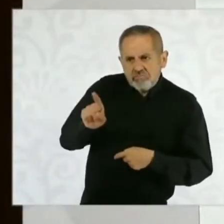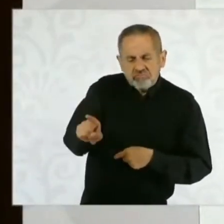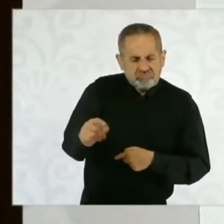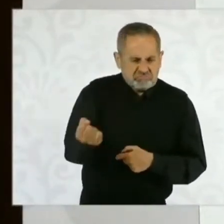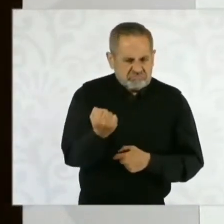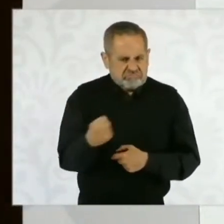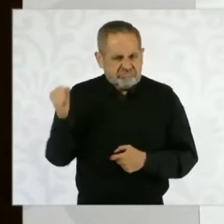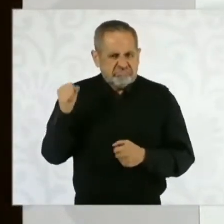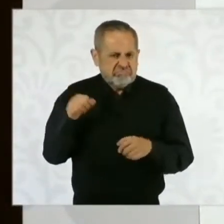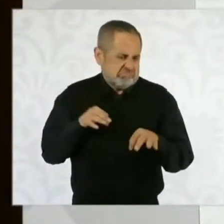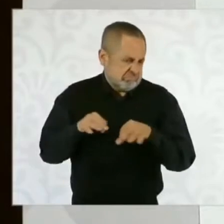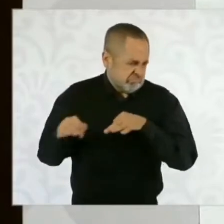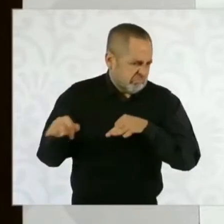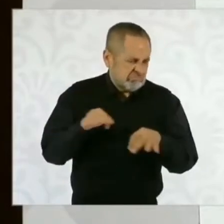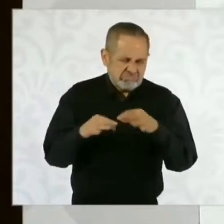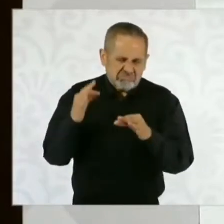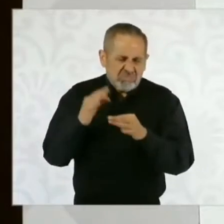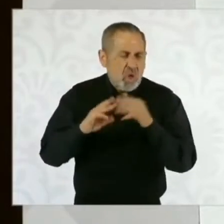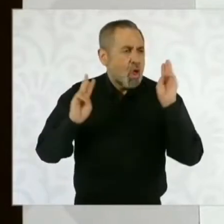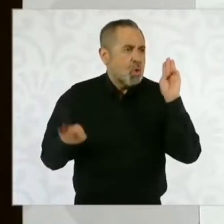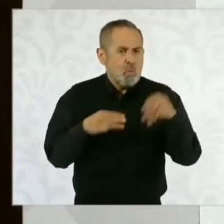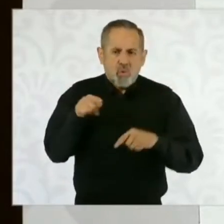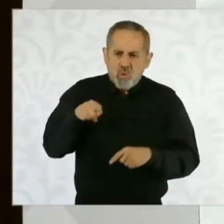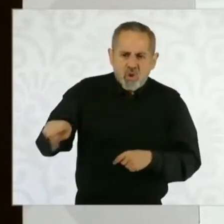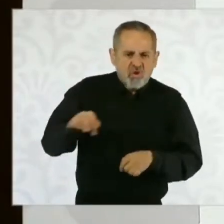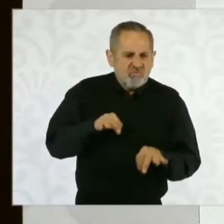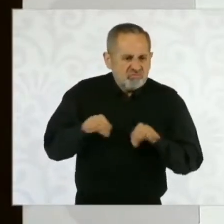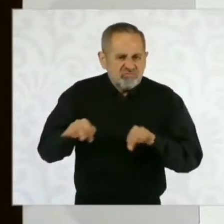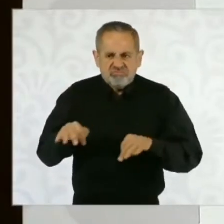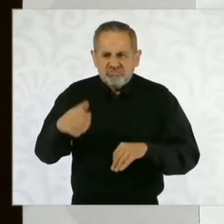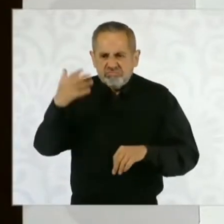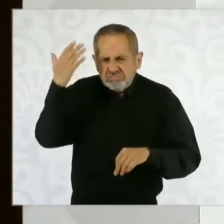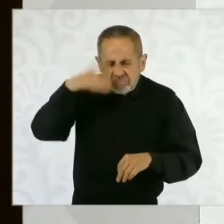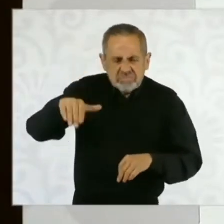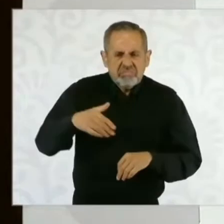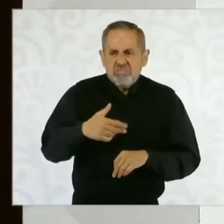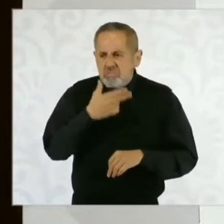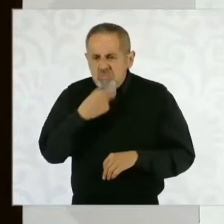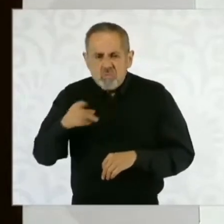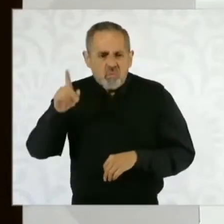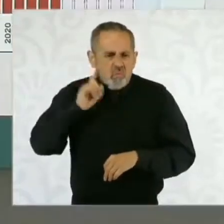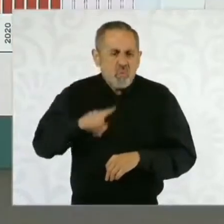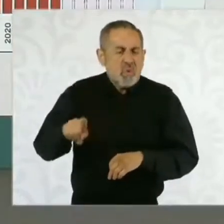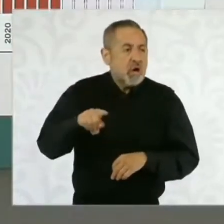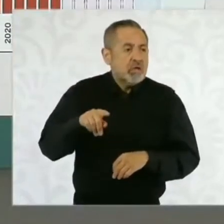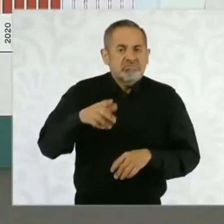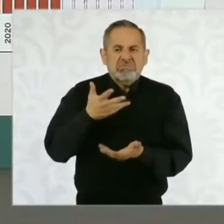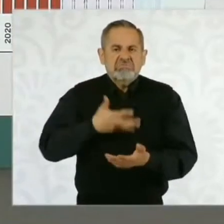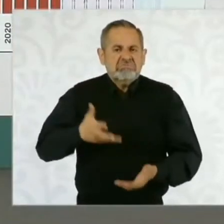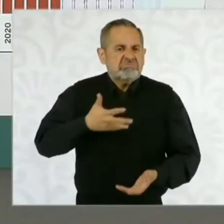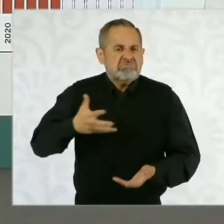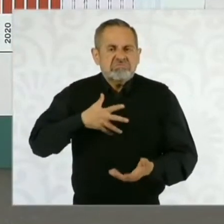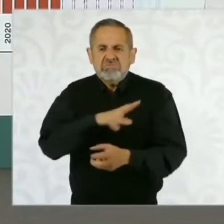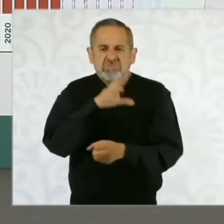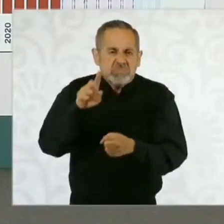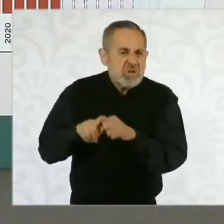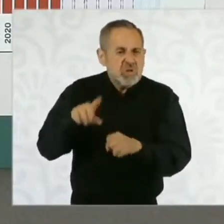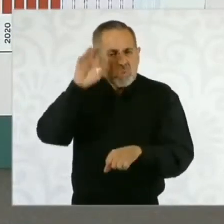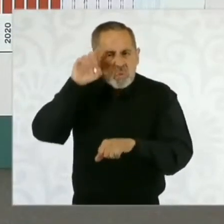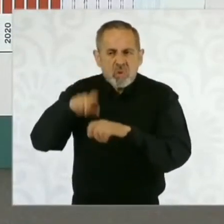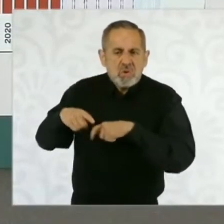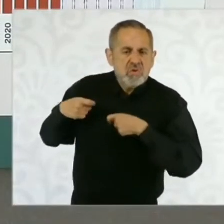mejores trabajadores o de los mejores trabajadores del mundo, trabajadoras, nuestros recursos naturales, nuestra riqueza